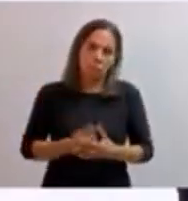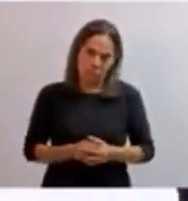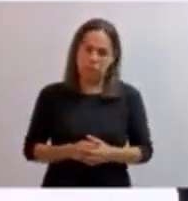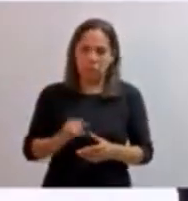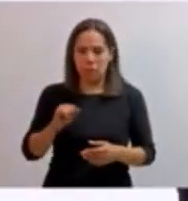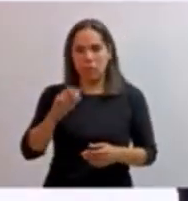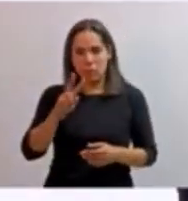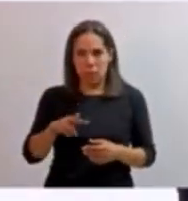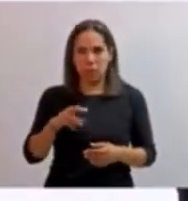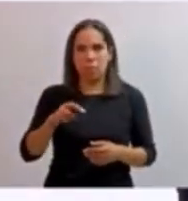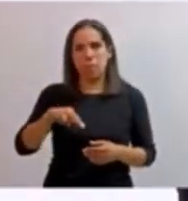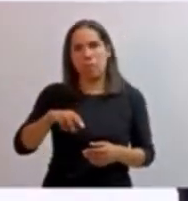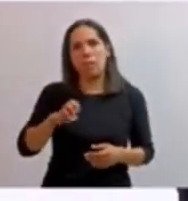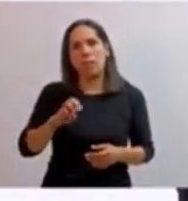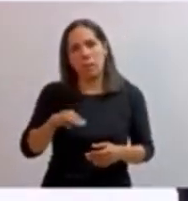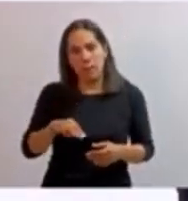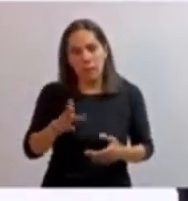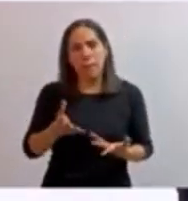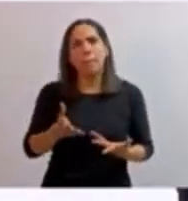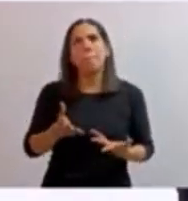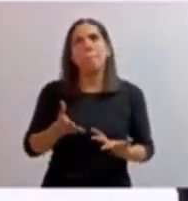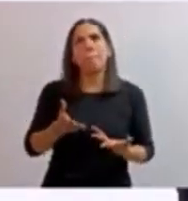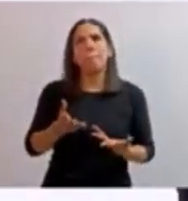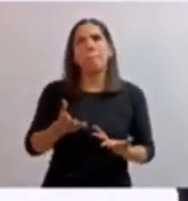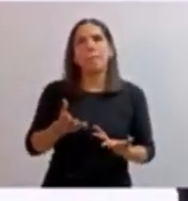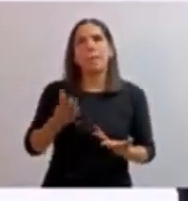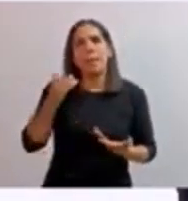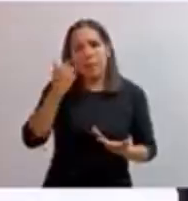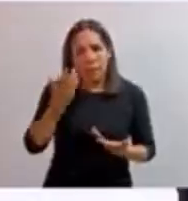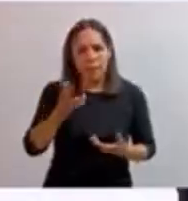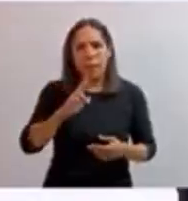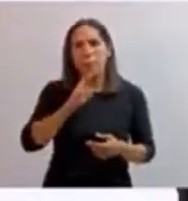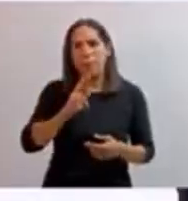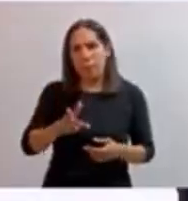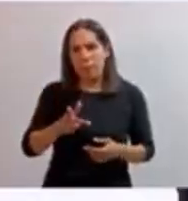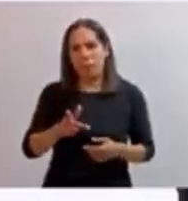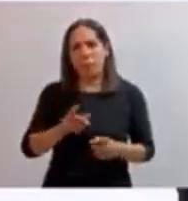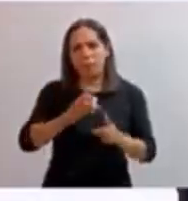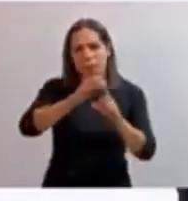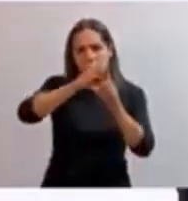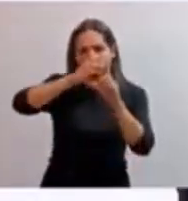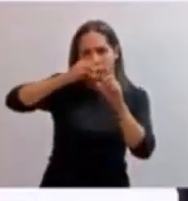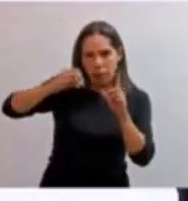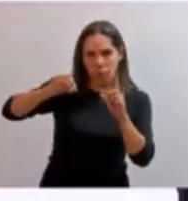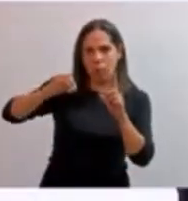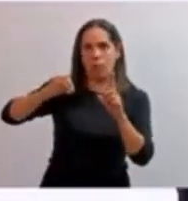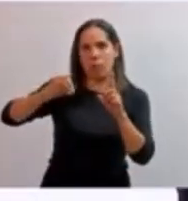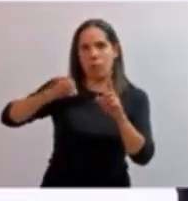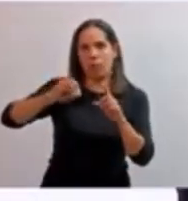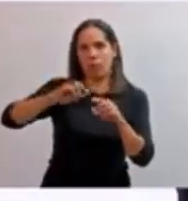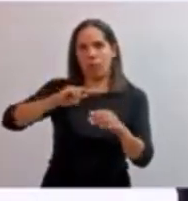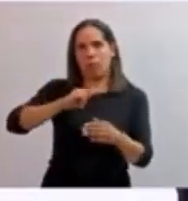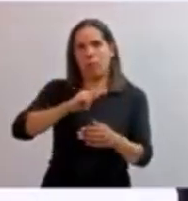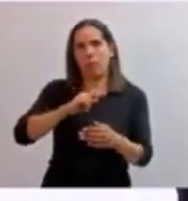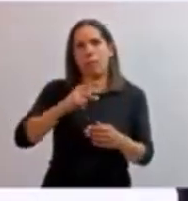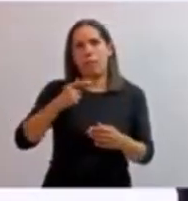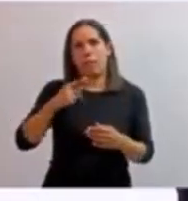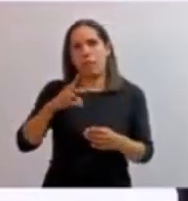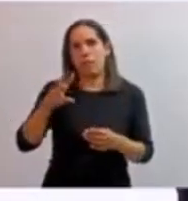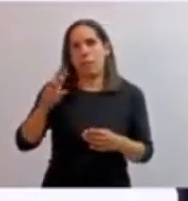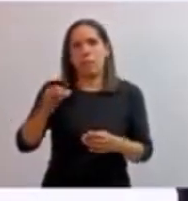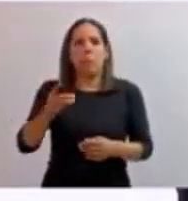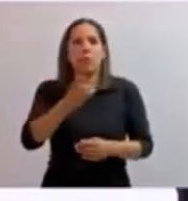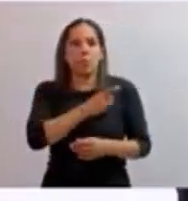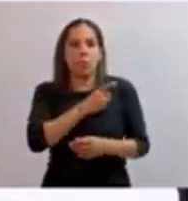está haciéndose todo lo posible para que estas gestiones administrativas no recaigan en los docentes, no les